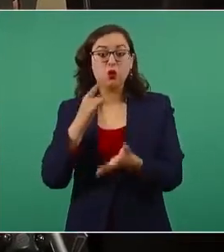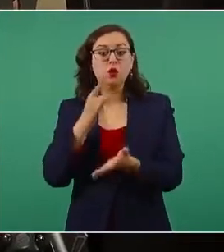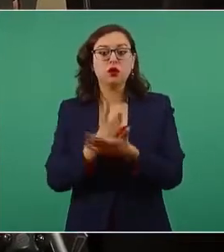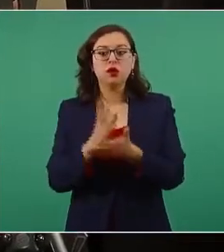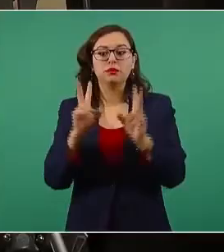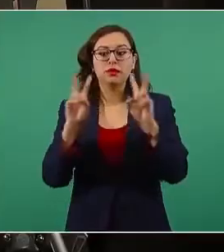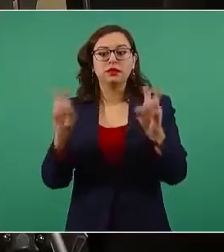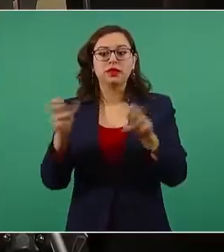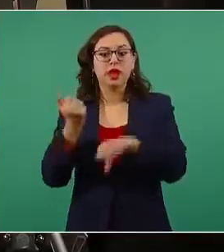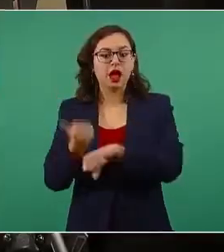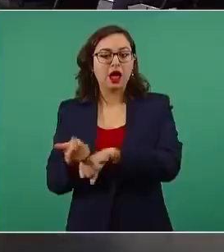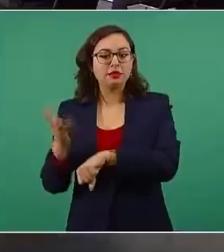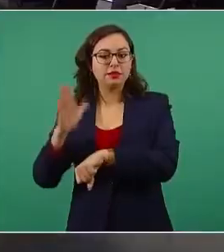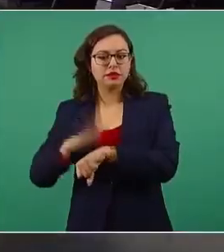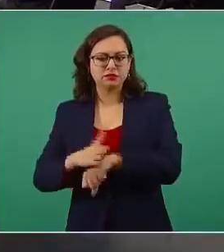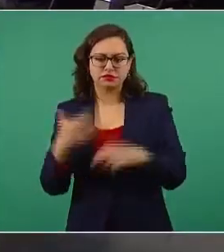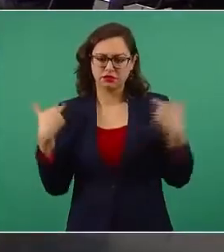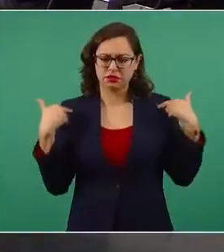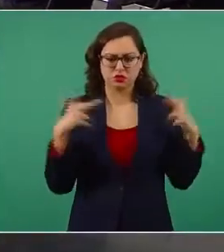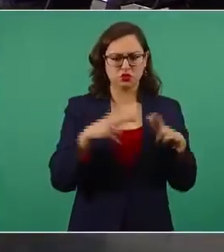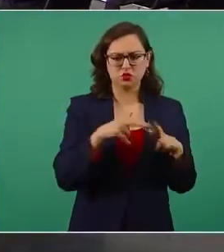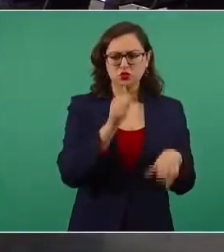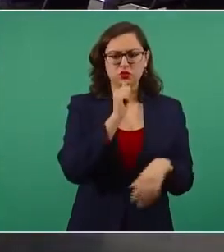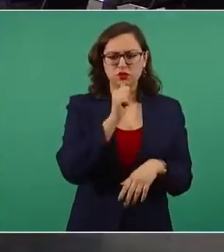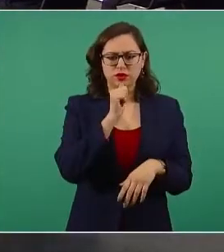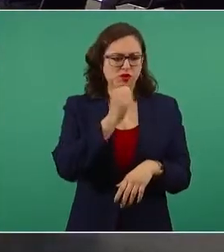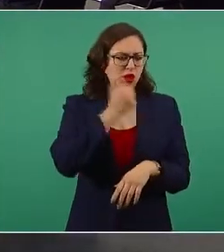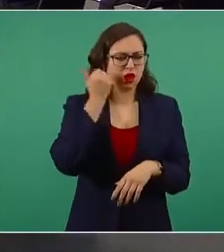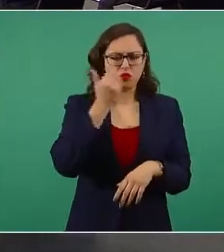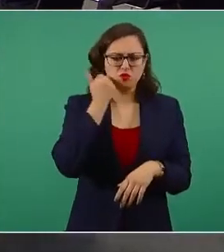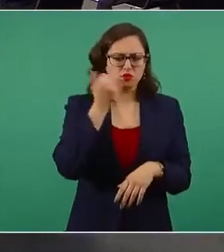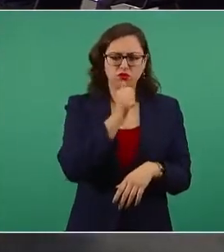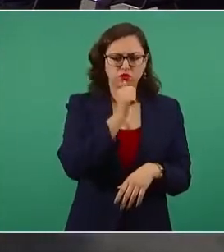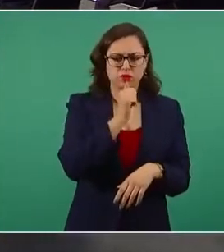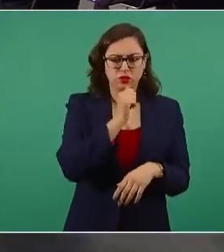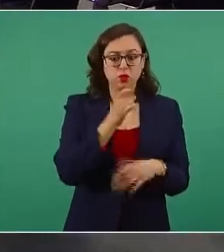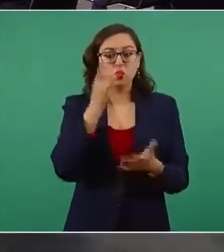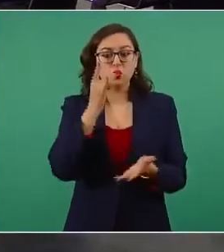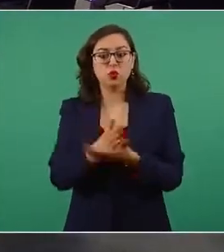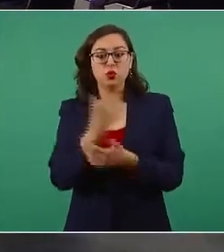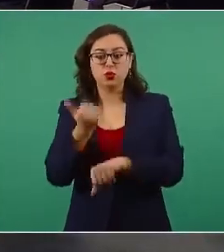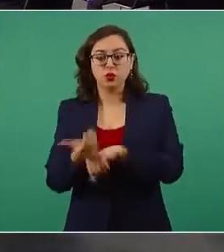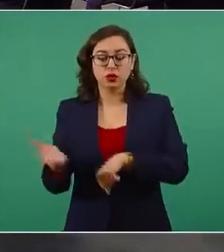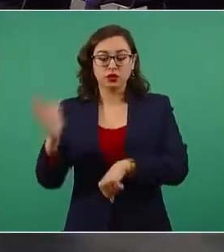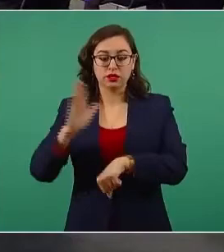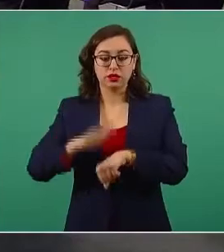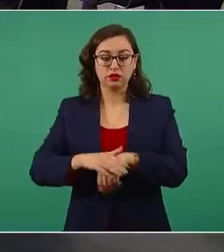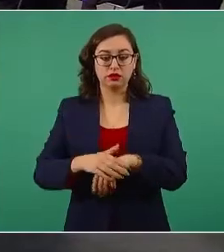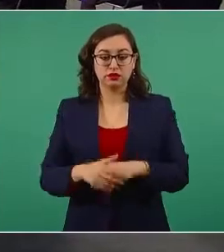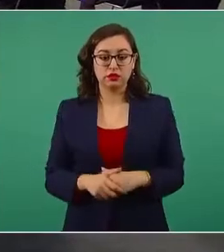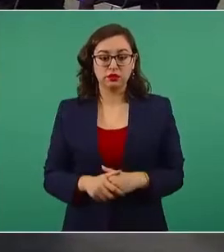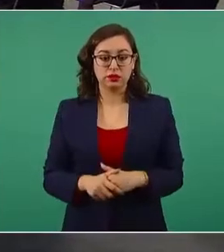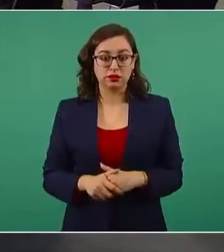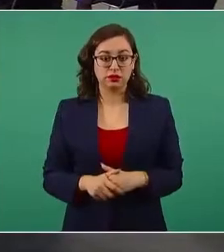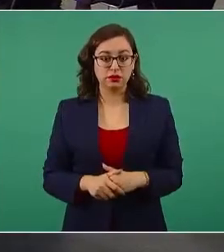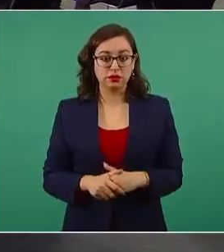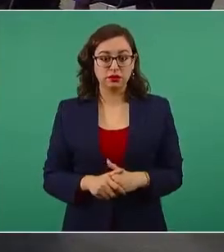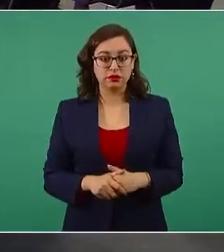administrativo, más no los docentes y por supuesto no los alumnos. ¿Qué nos podría decir al respecto? Gracias.